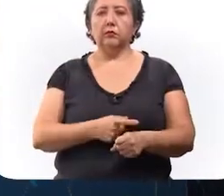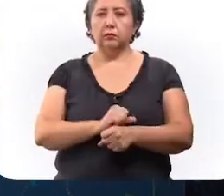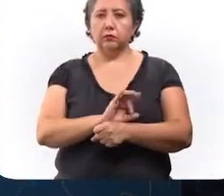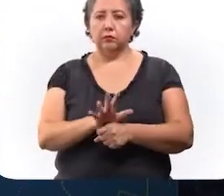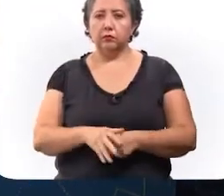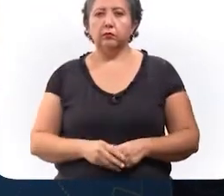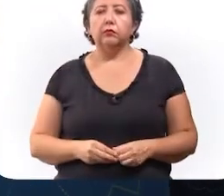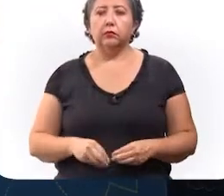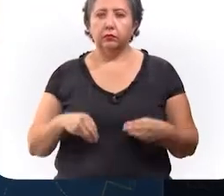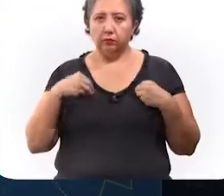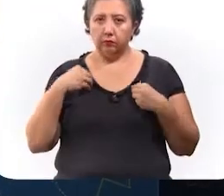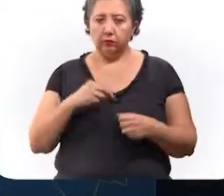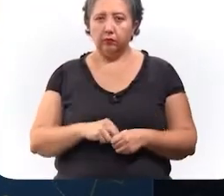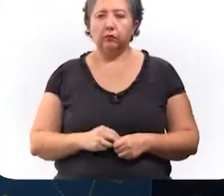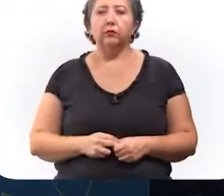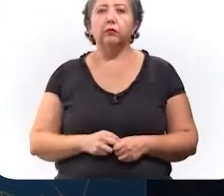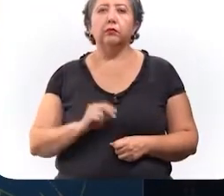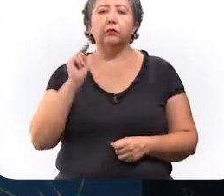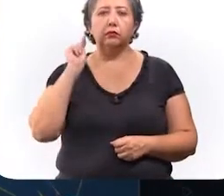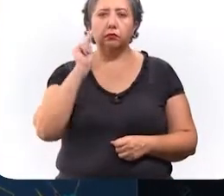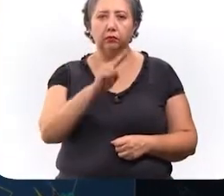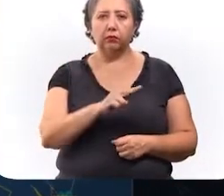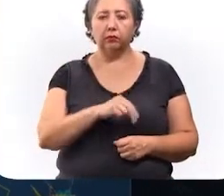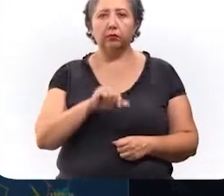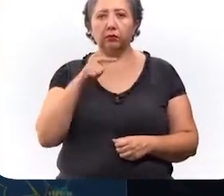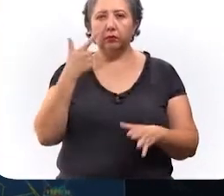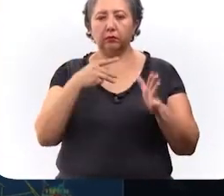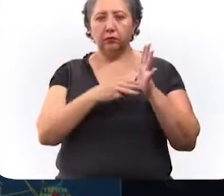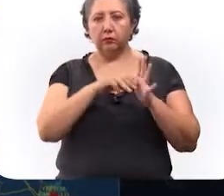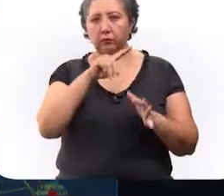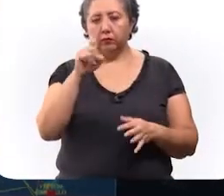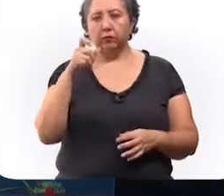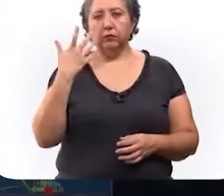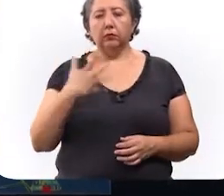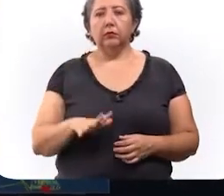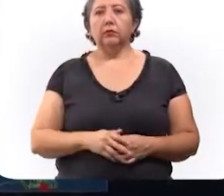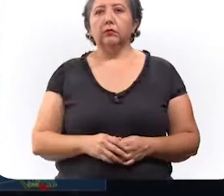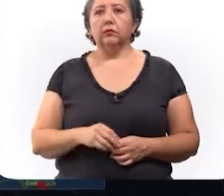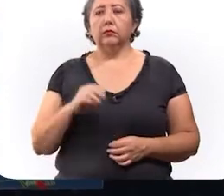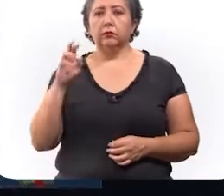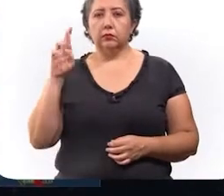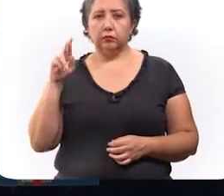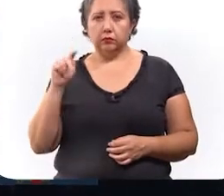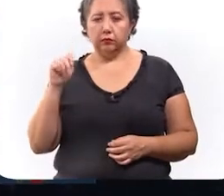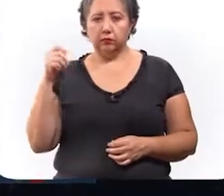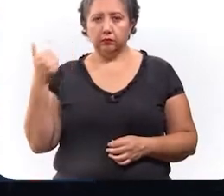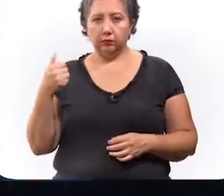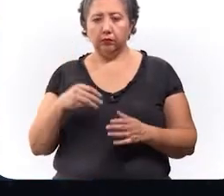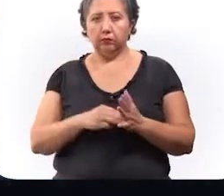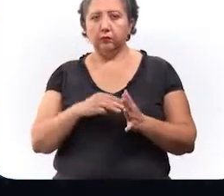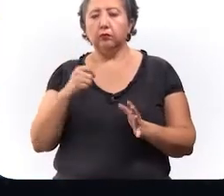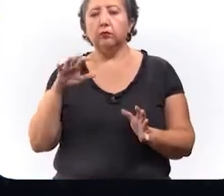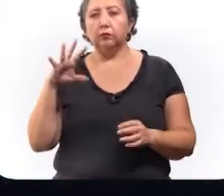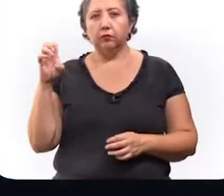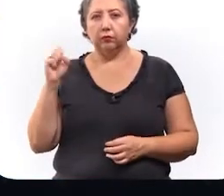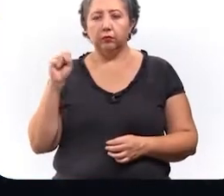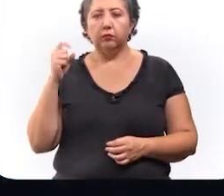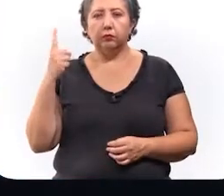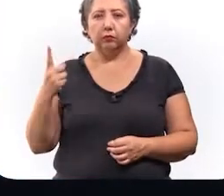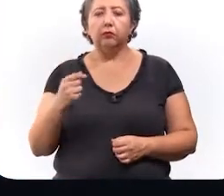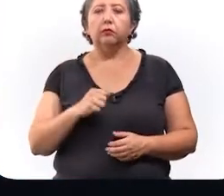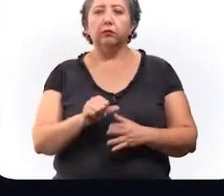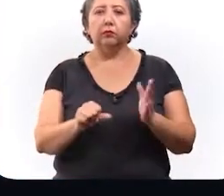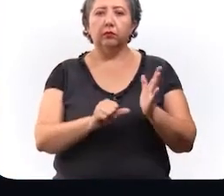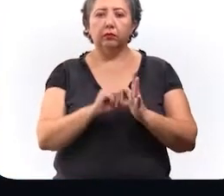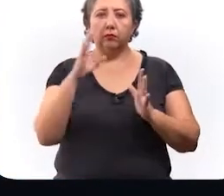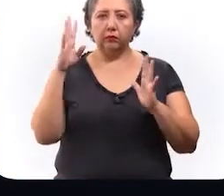contagiadas de coronavirus, que viven en la zona norte 12.110, en la zona oriente 11.561, en la